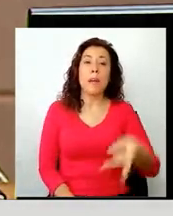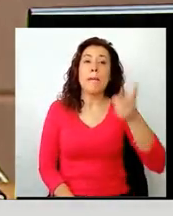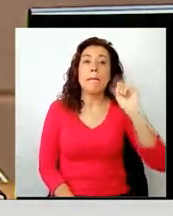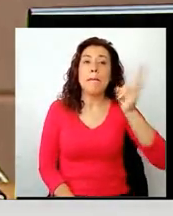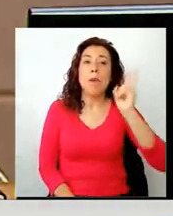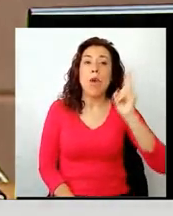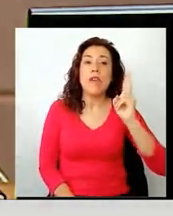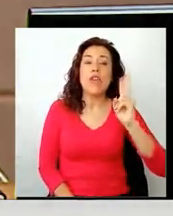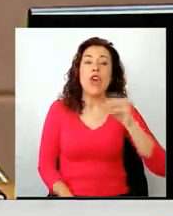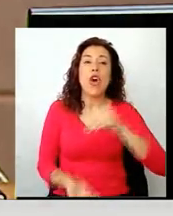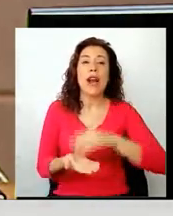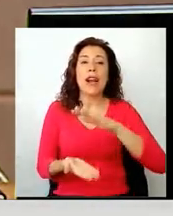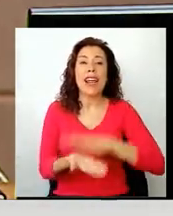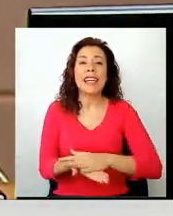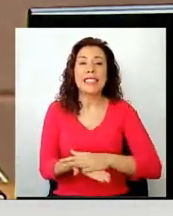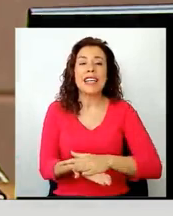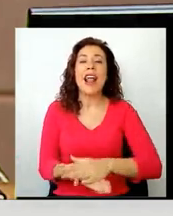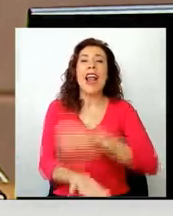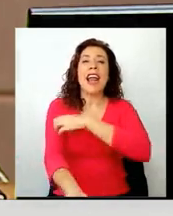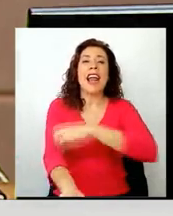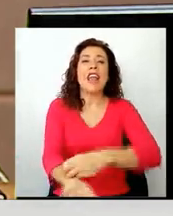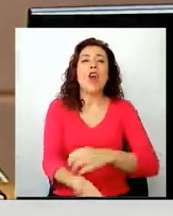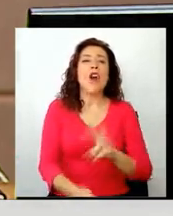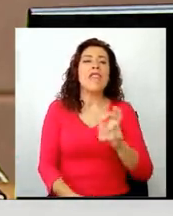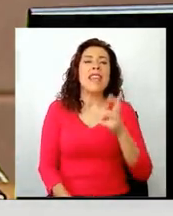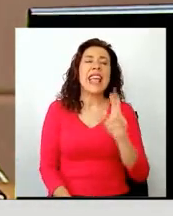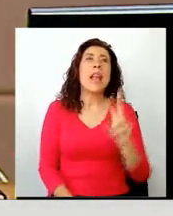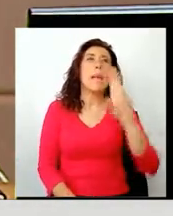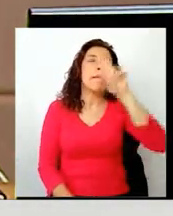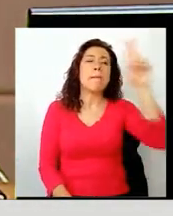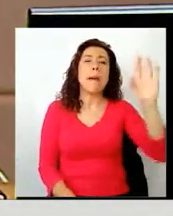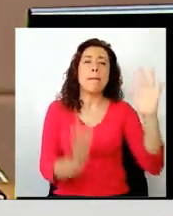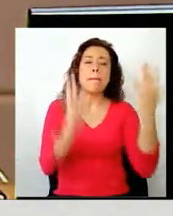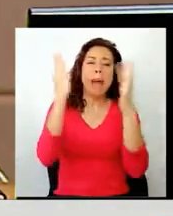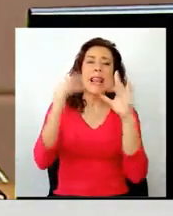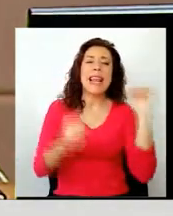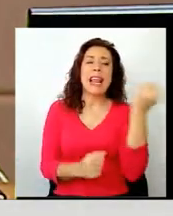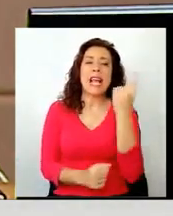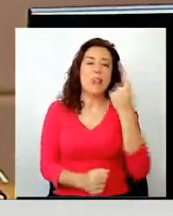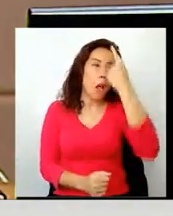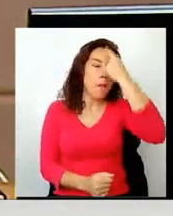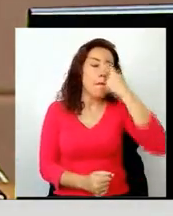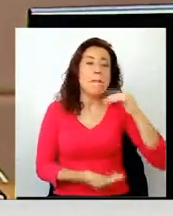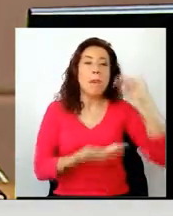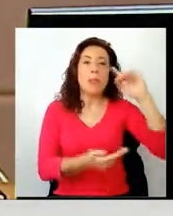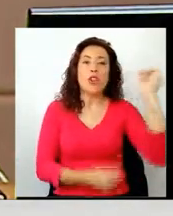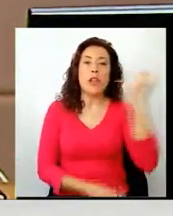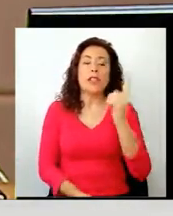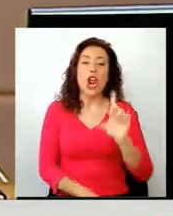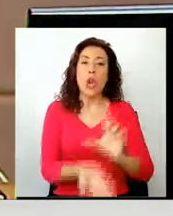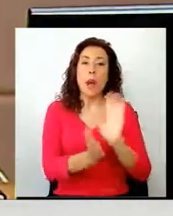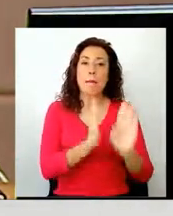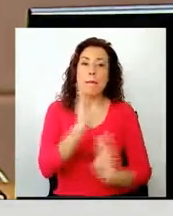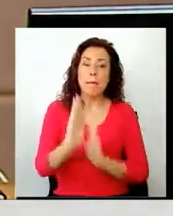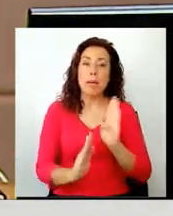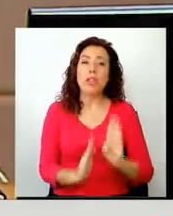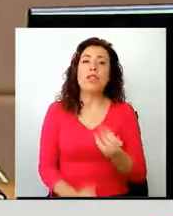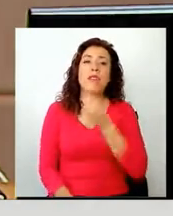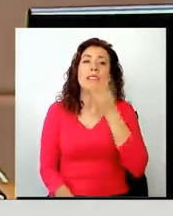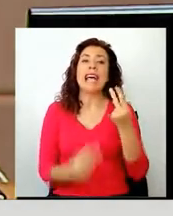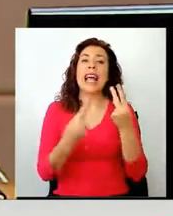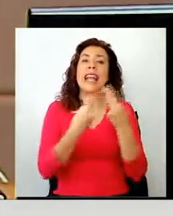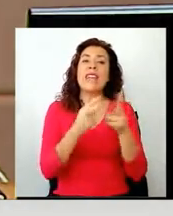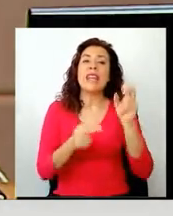de región virgen parques nacionales monumentos nacionales y finalmente destacar que las áreas protegidas se declararán libres de organismos